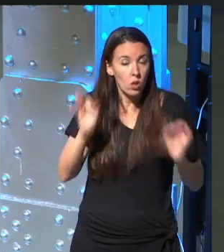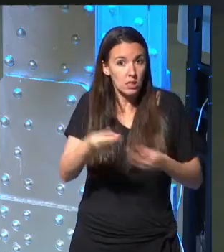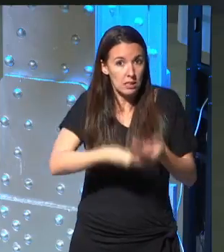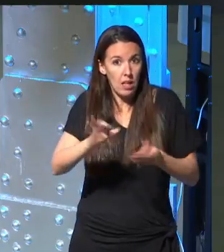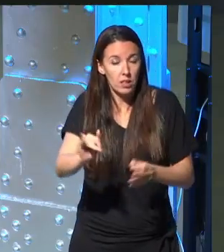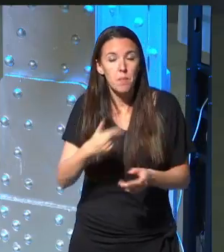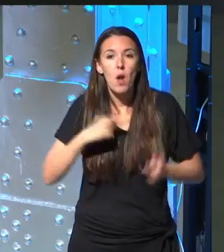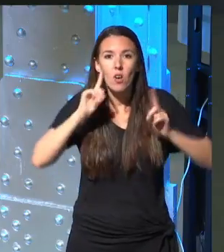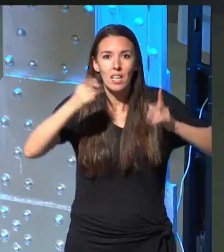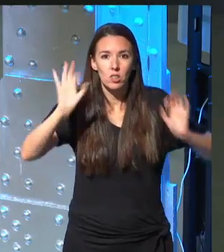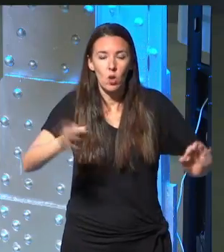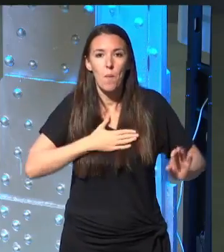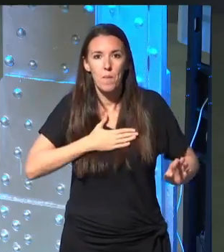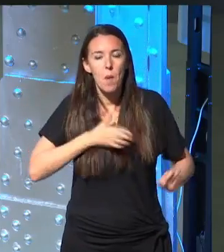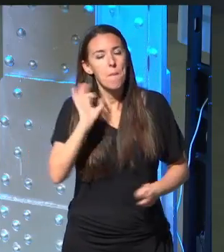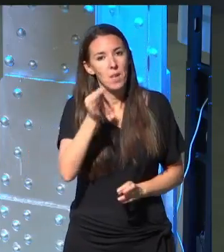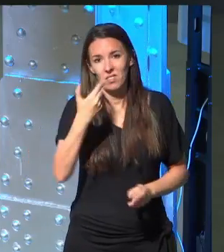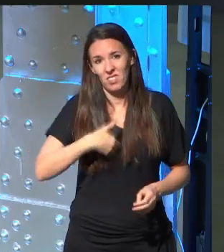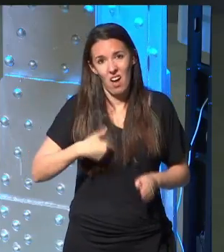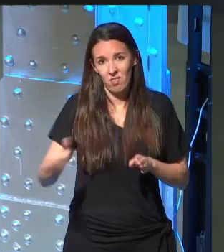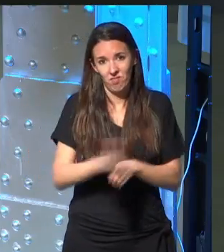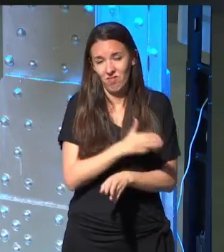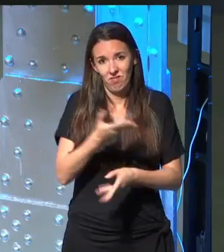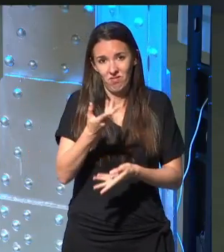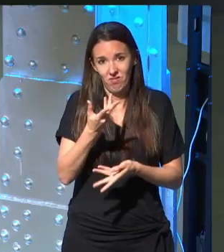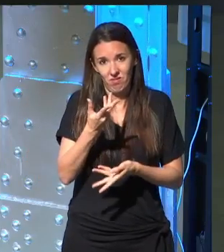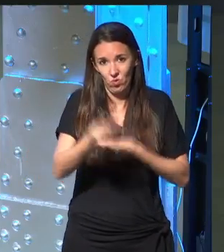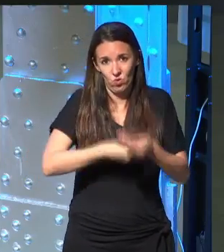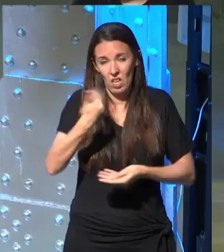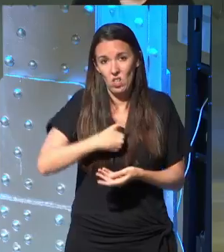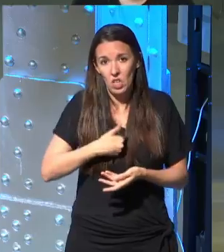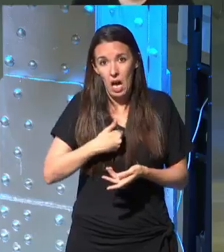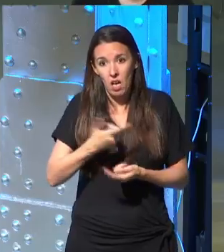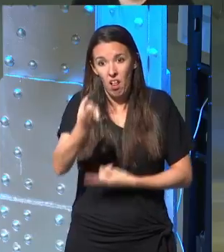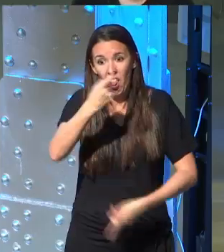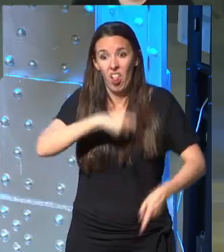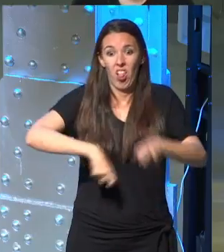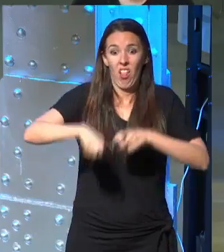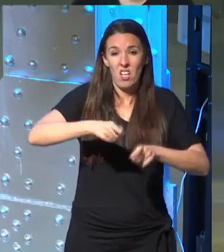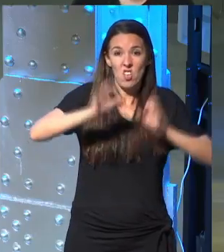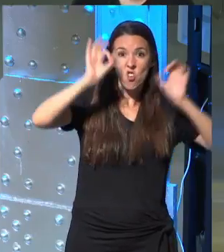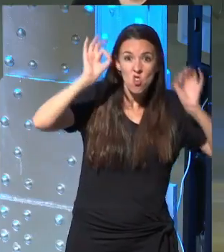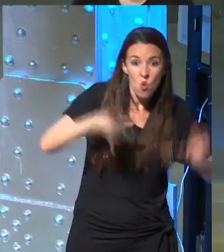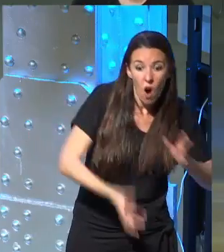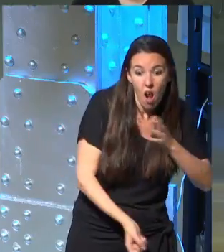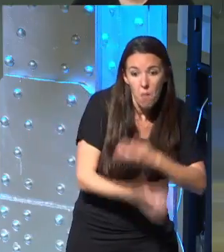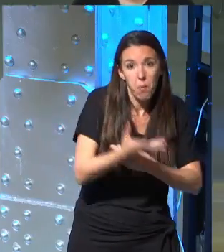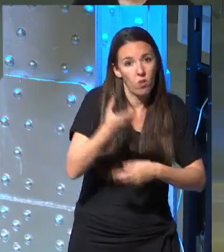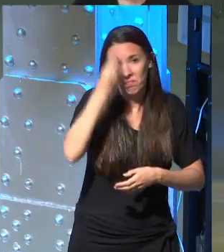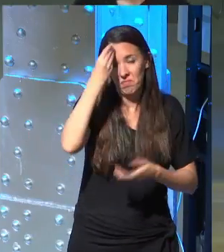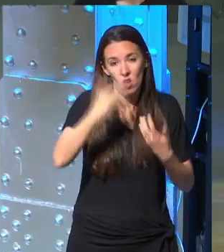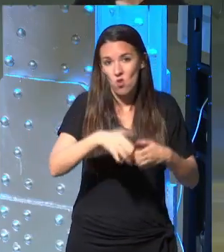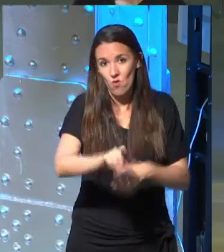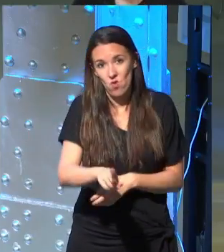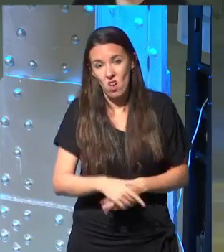Pero claro, en mi caso concreto creo que sí que ese cartucho está quemado y repetir un hilo que fuera idéntico no... Creo que no funciona. Tendría que